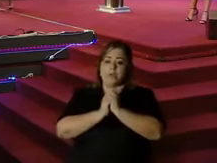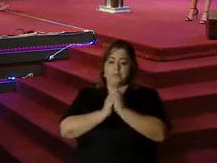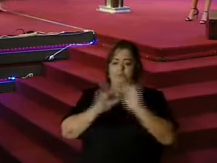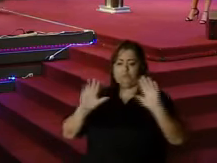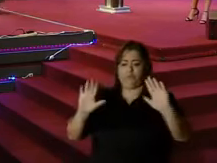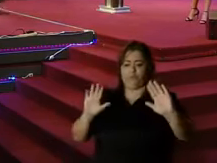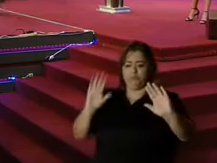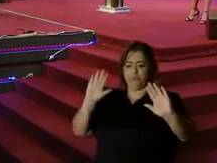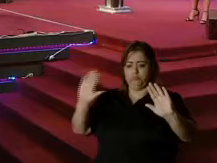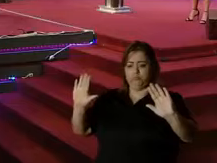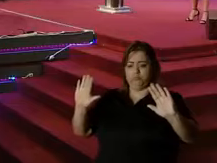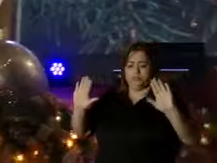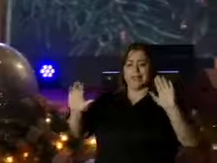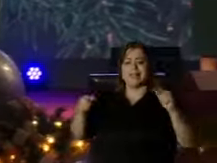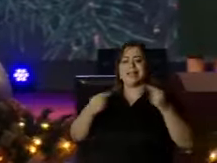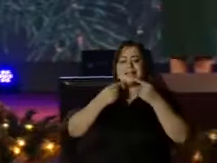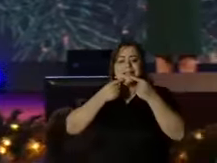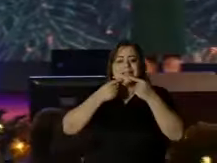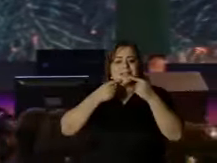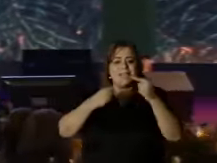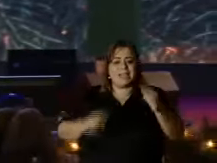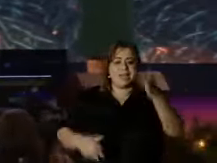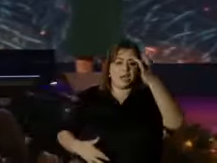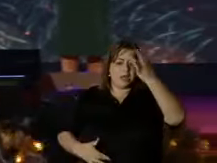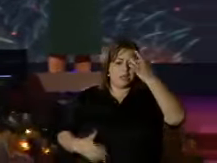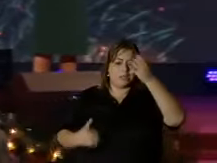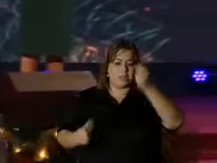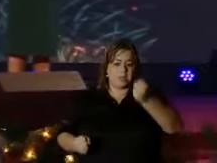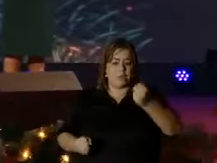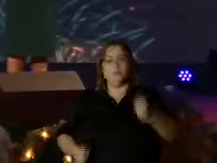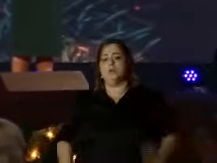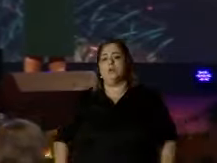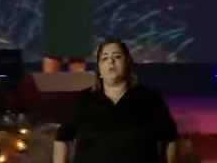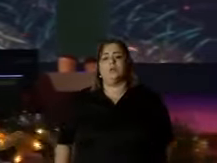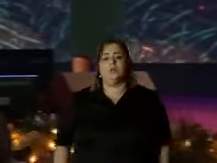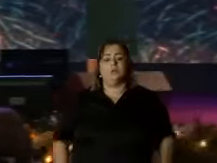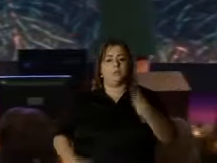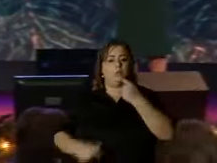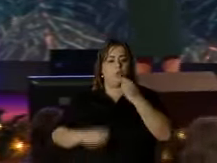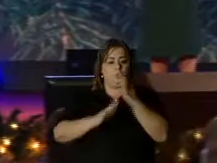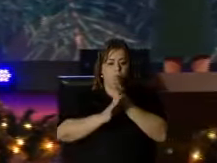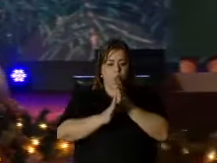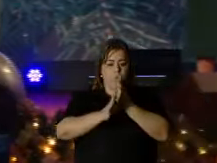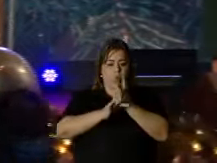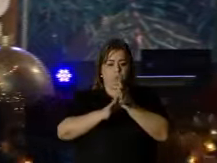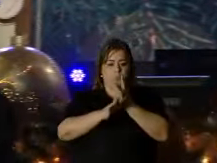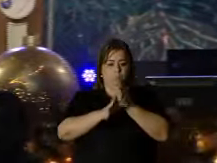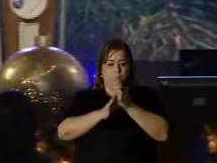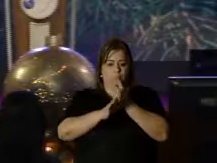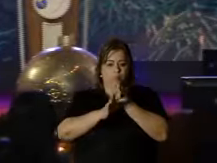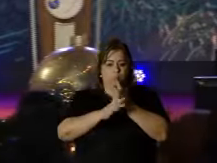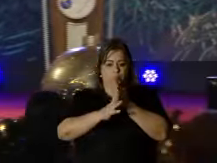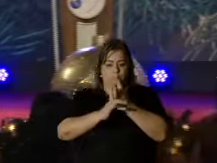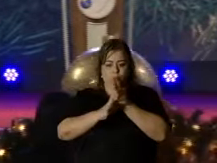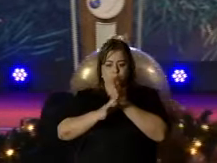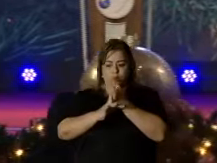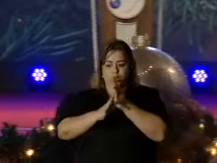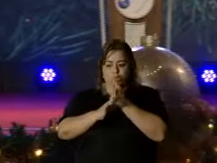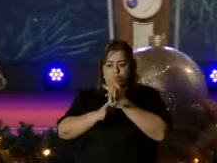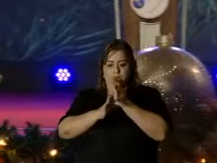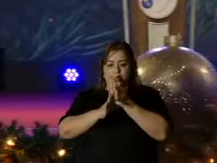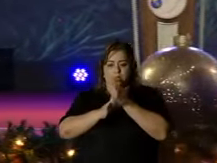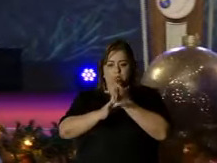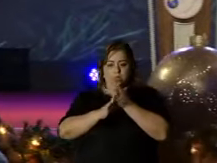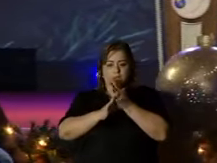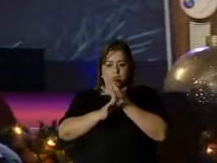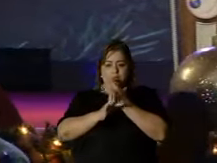manos, declaren salud. Eidi, ayúdame. Mozo, Cota, Ribaba. Álvarez, vente.